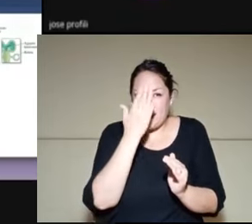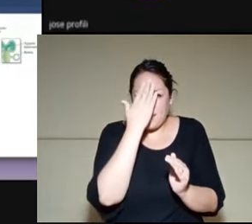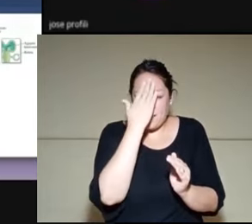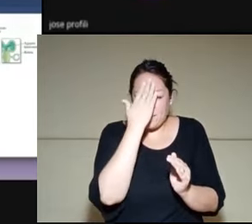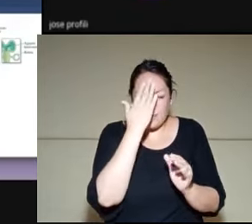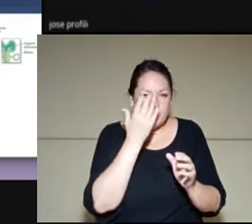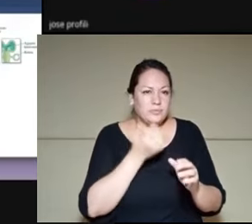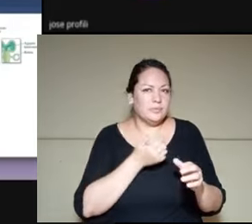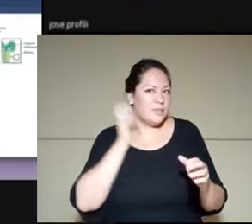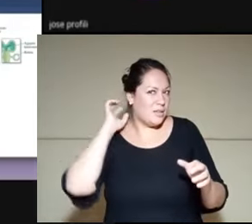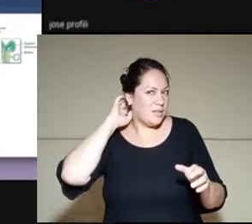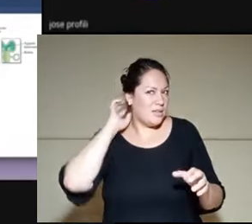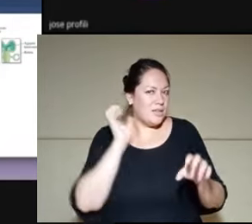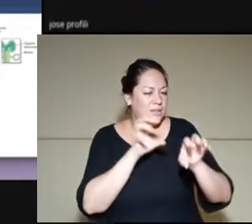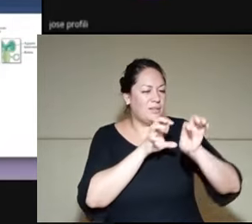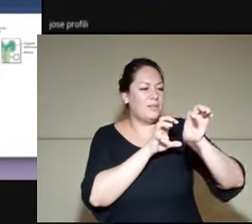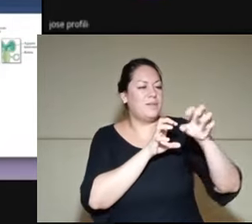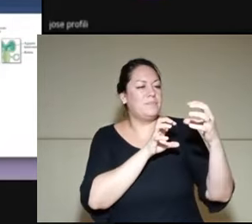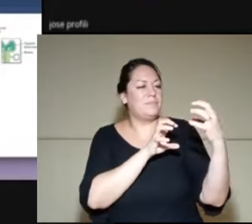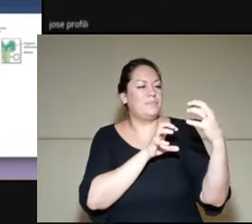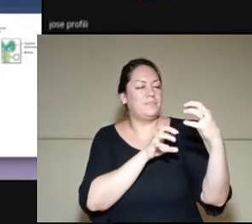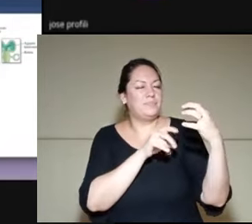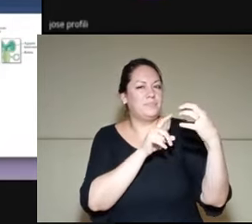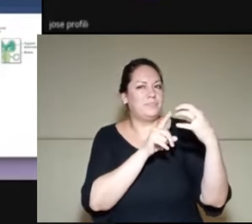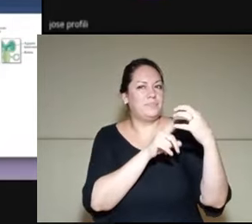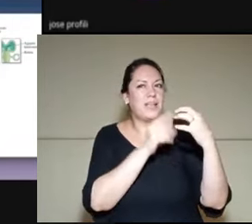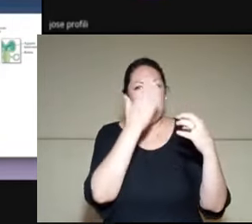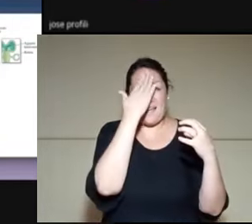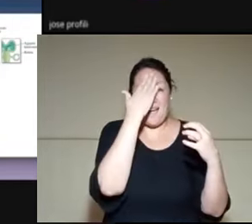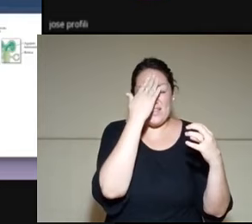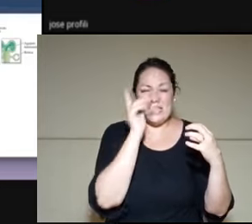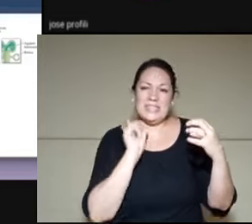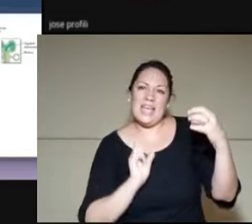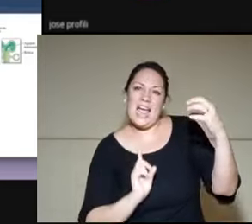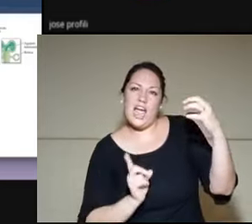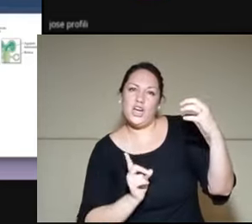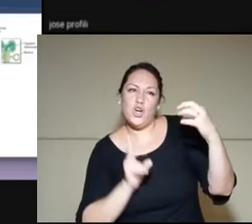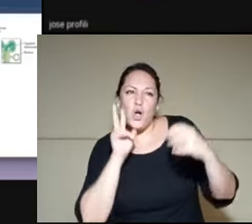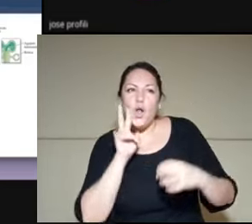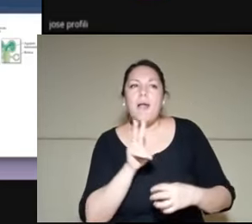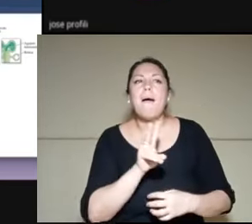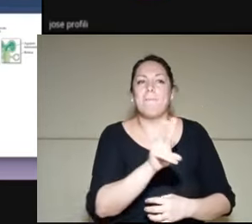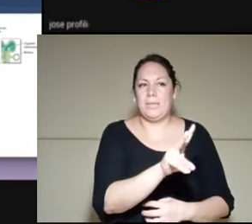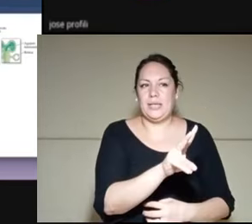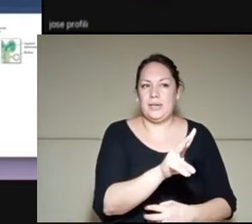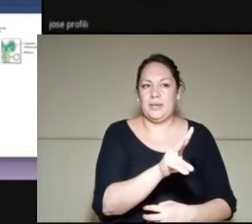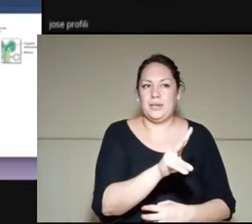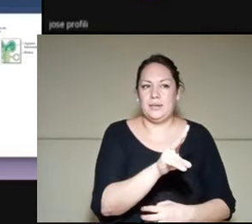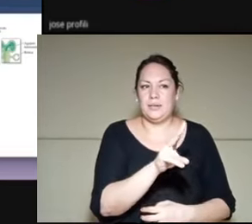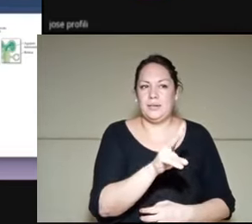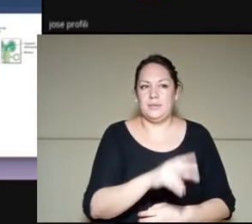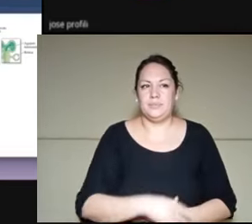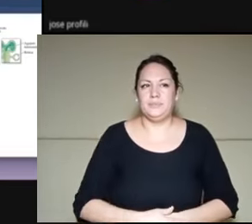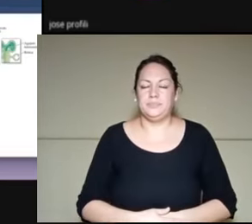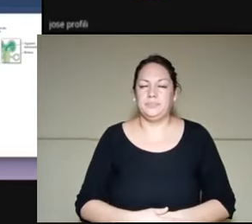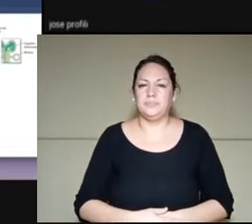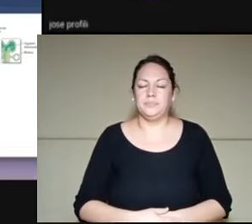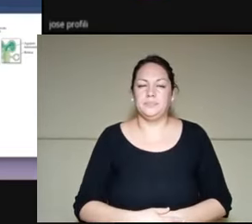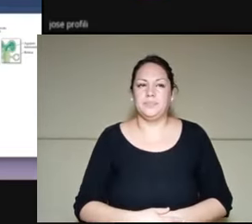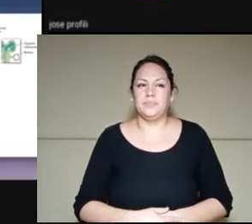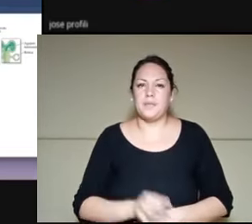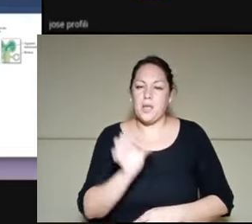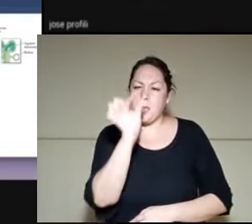Fíjense el polo cefálico y el polo caudal, esto que yo les decía que parecía una cola, así es un embrión. El polo cefálico, el